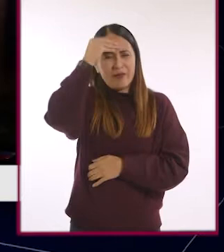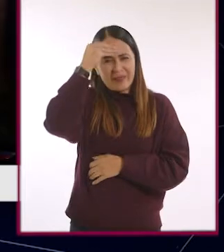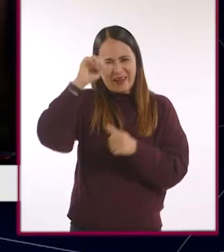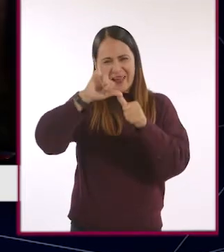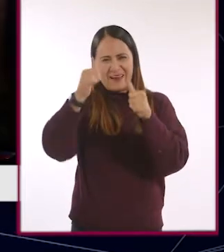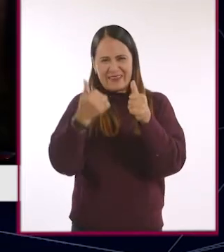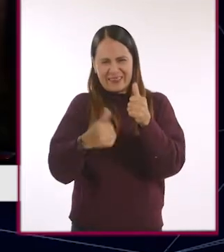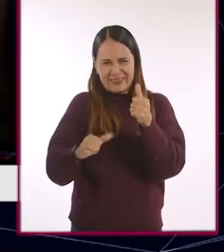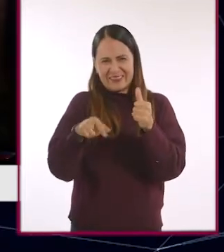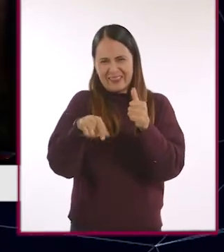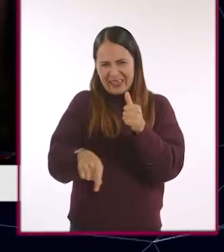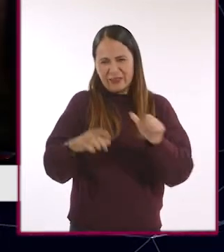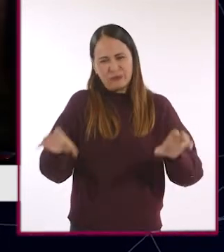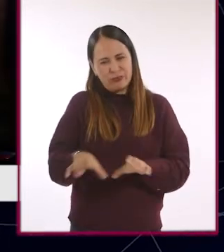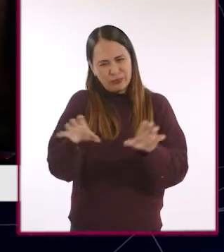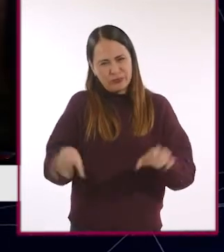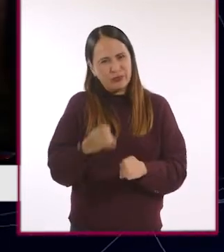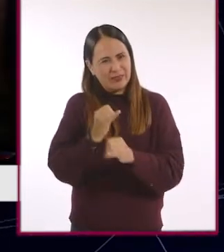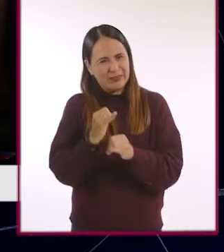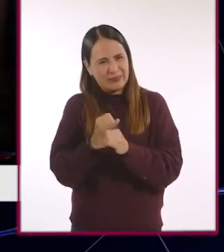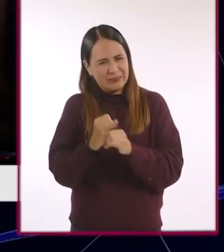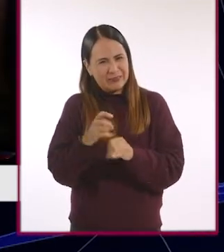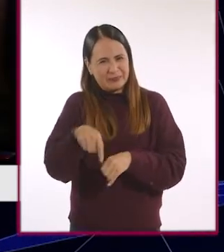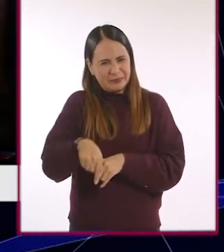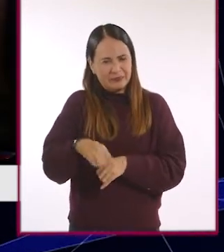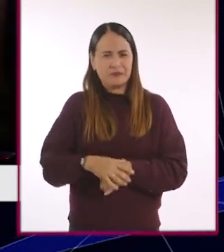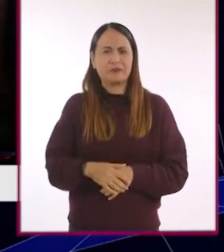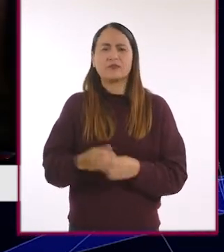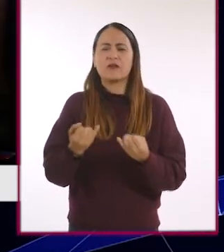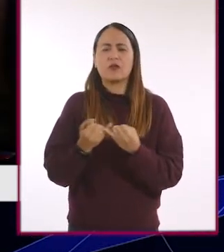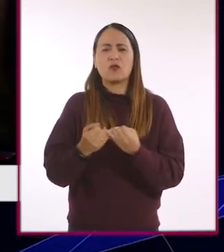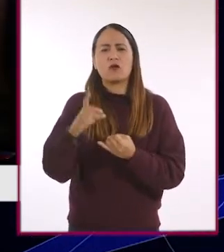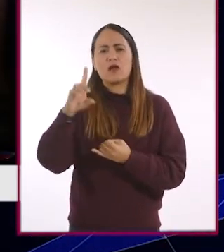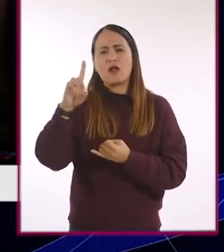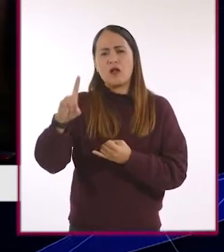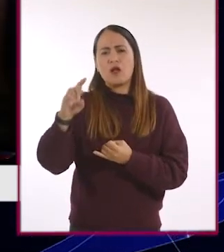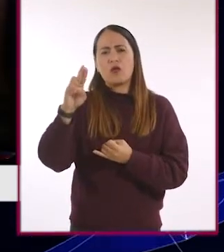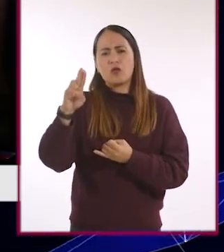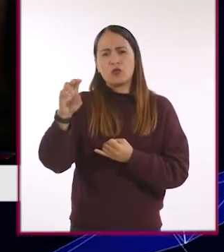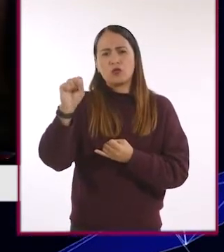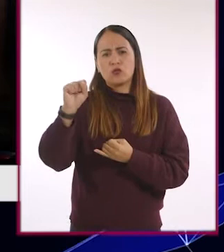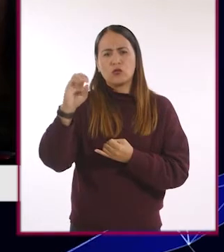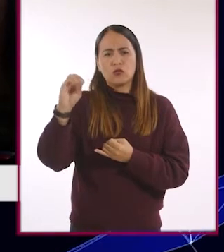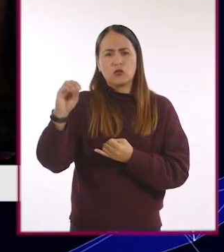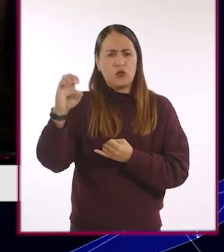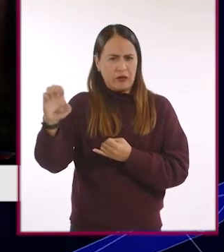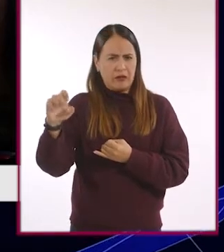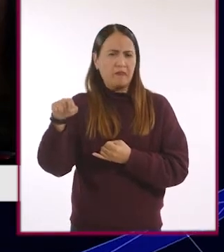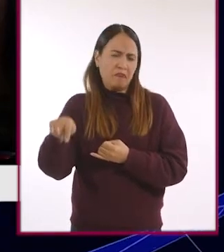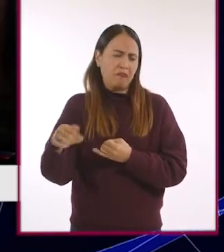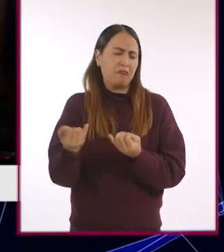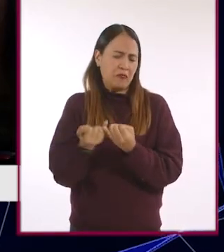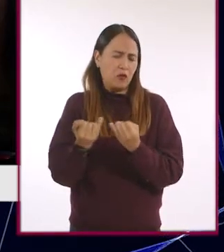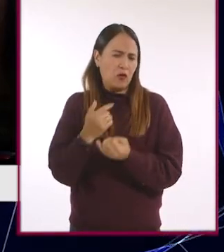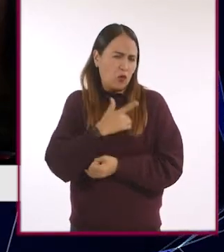digital. Ese es del extranjero, ¿no? Dussault también es otro artista que me apasiona mucho y